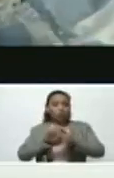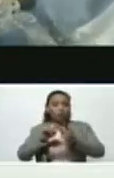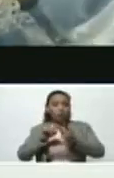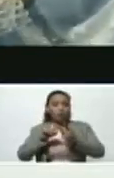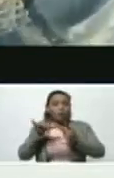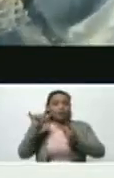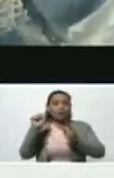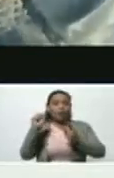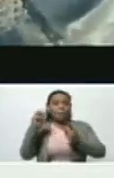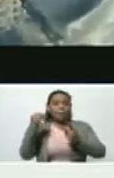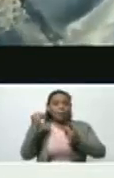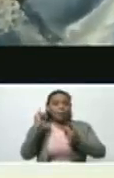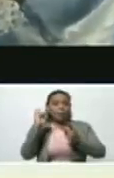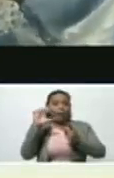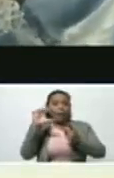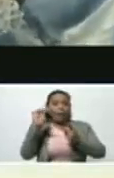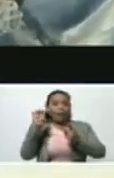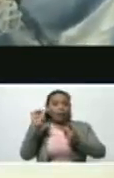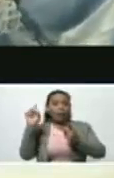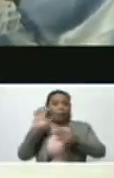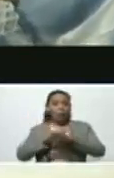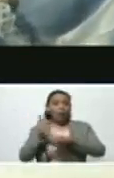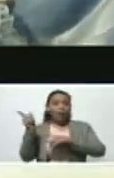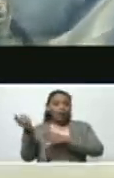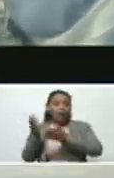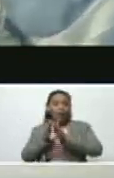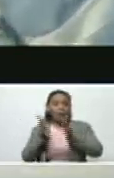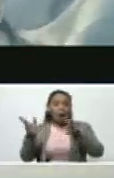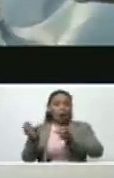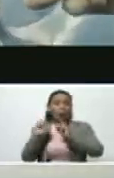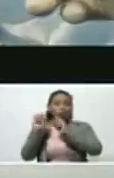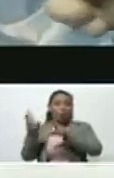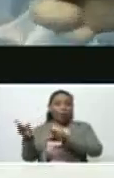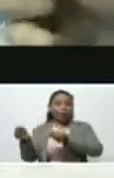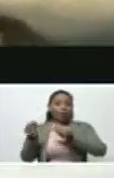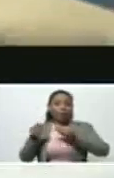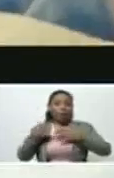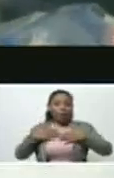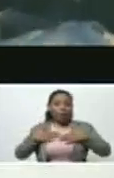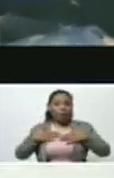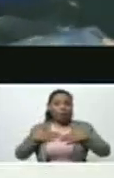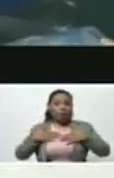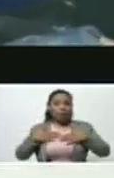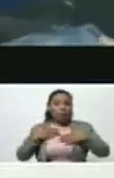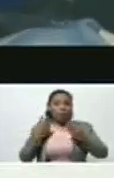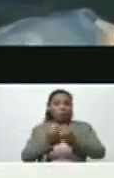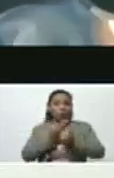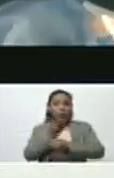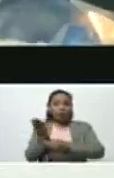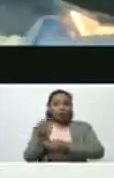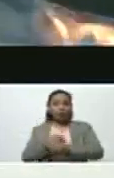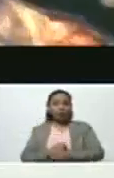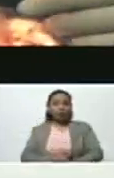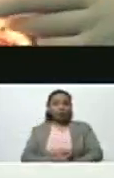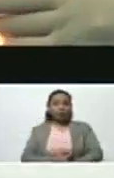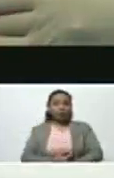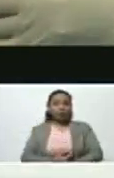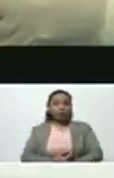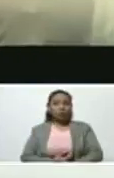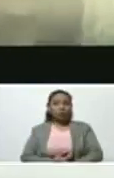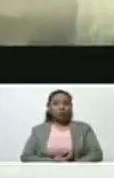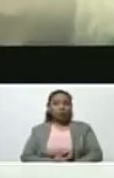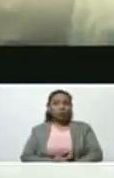Yamilé por darme esta gran oportunidad, pues, de estar aquí con usted. Y bueno, Jonathan, ¿tú habías perdido completamente